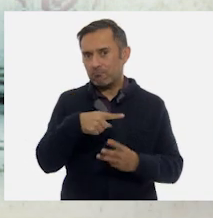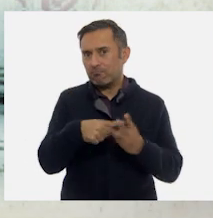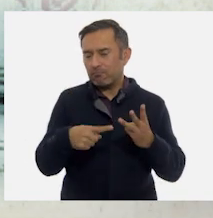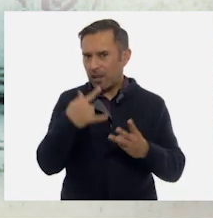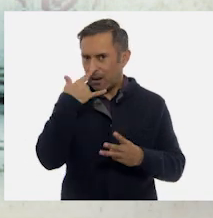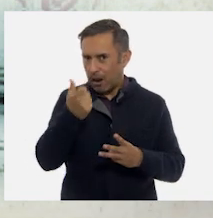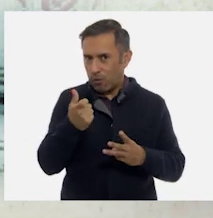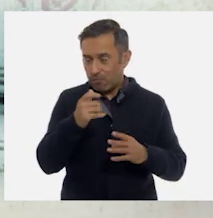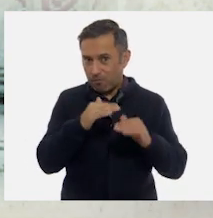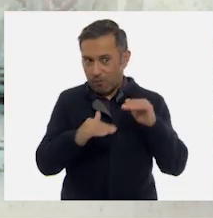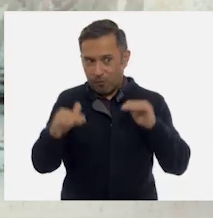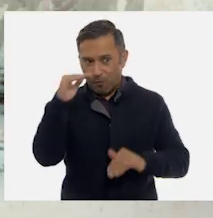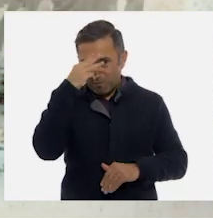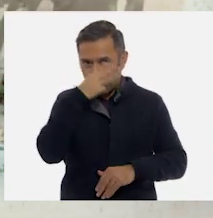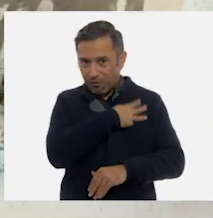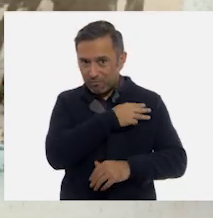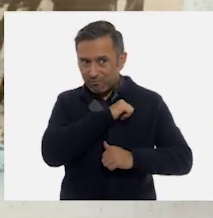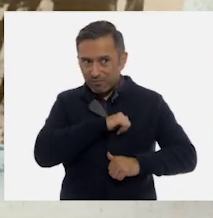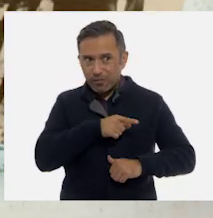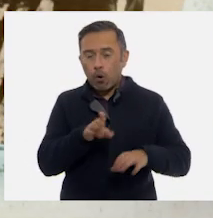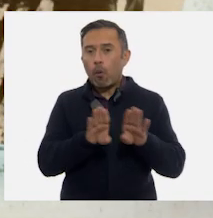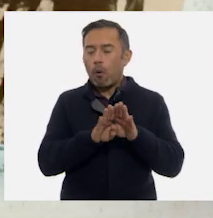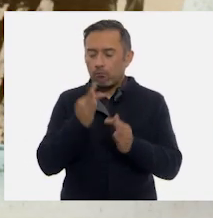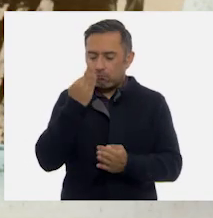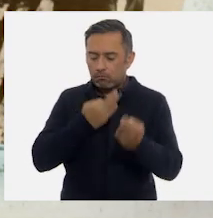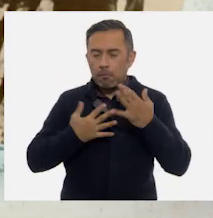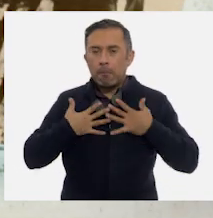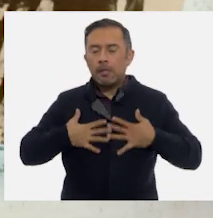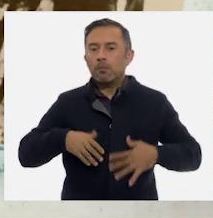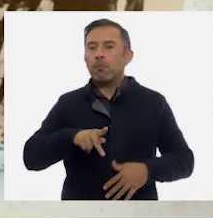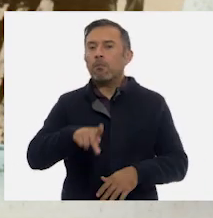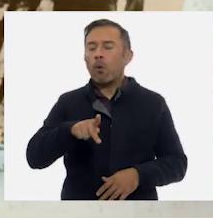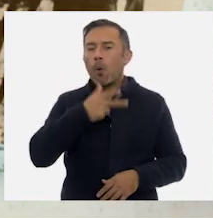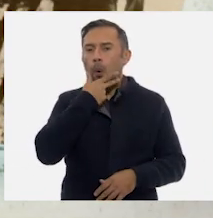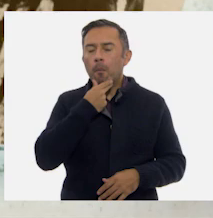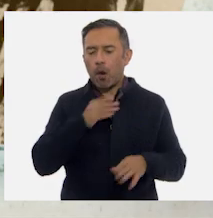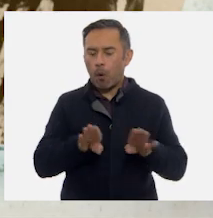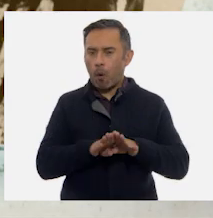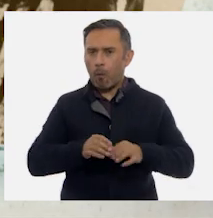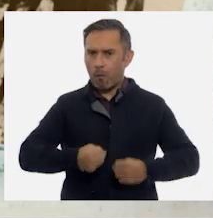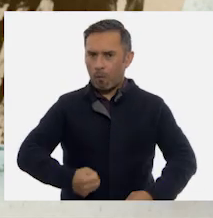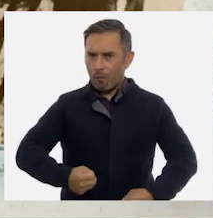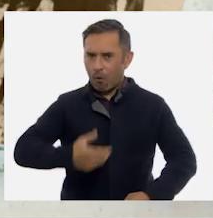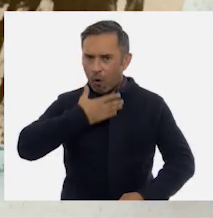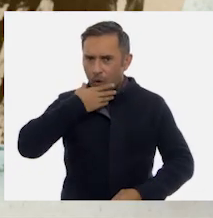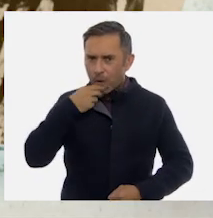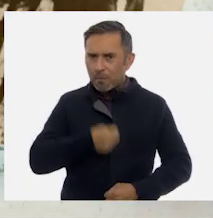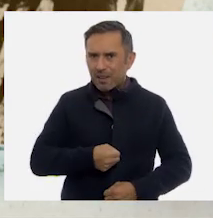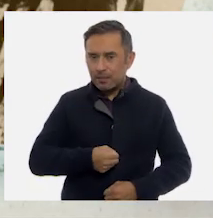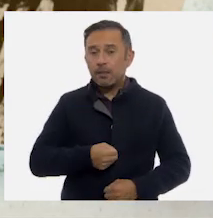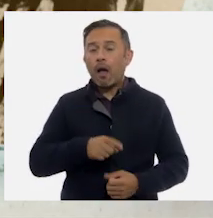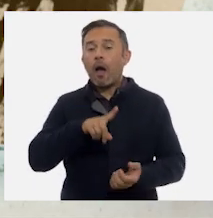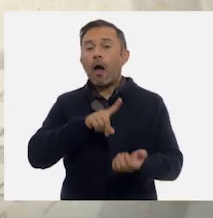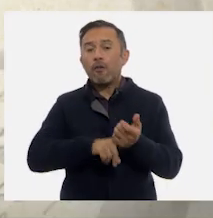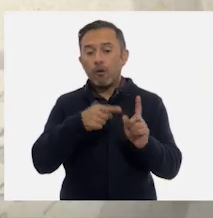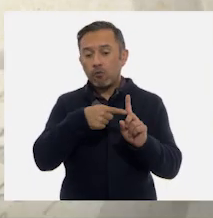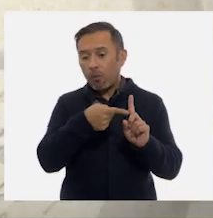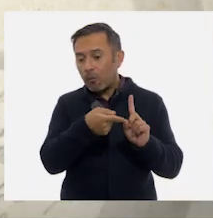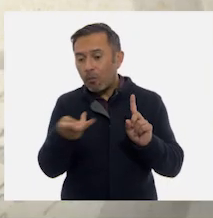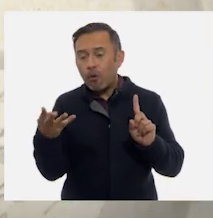Estas mujeres se vistieron como hombres, se comportaron como hombres y condujeron bajo su mando tropas de hombres.